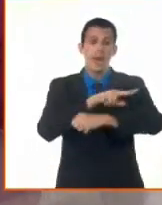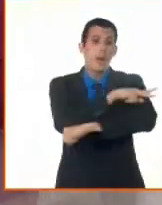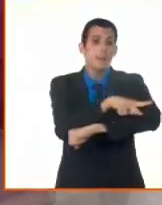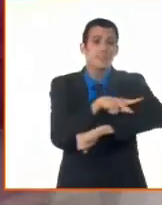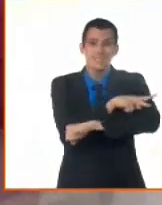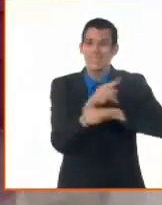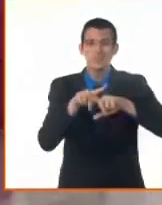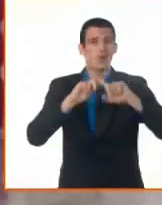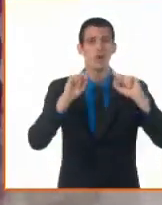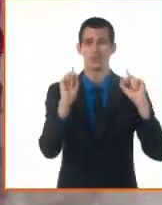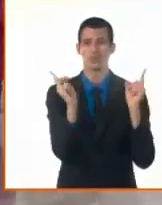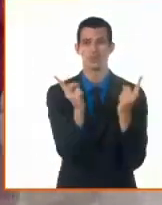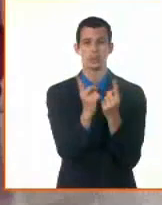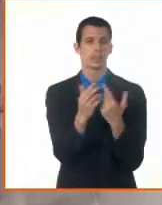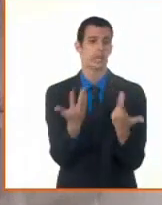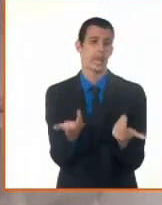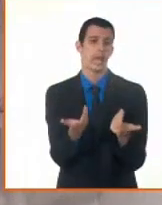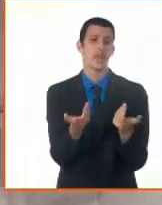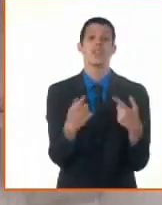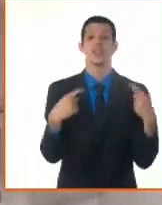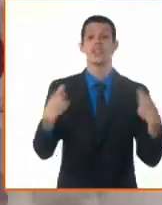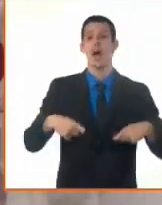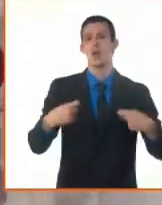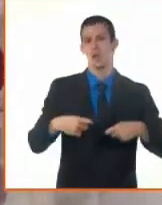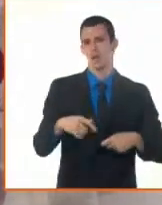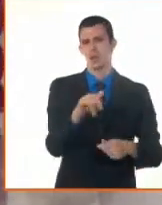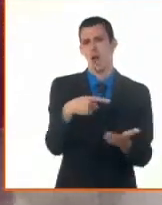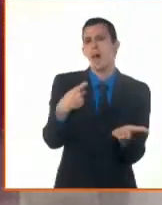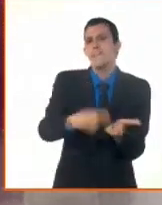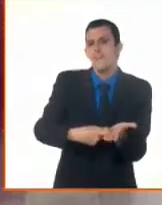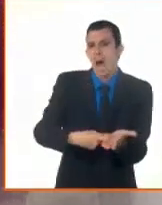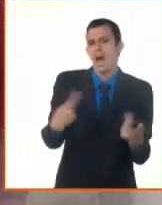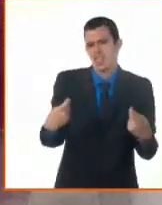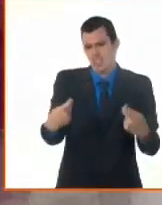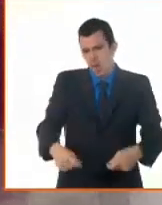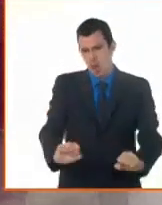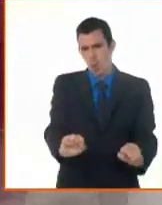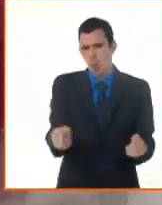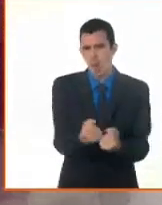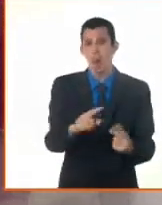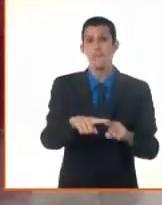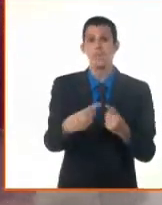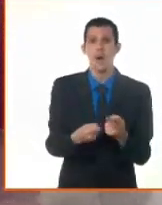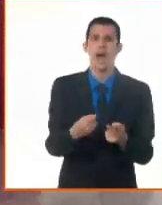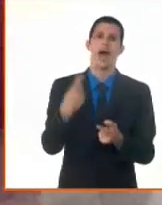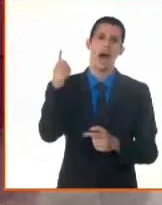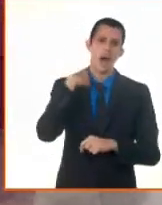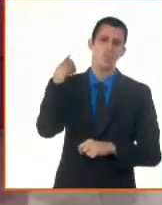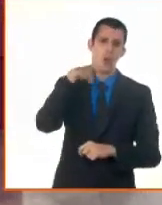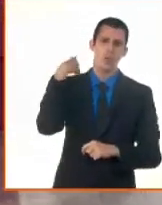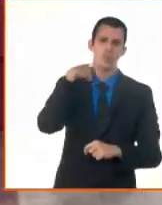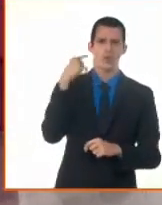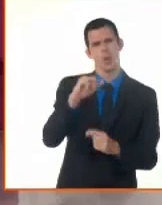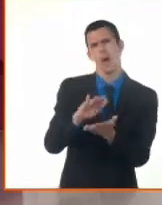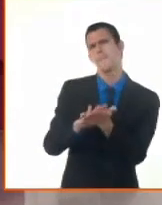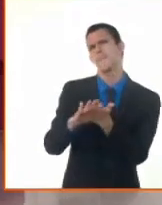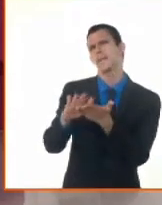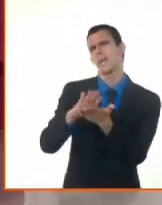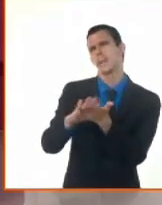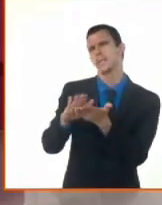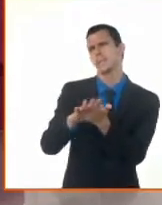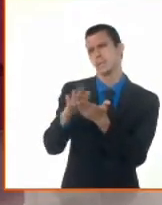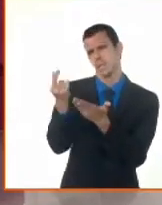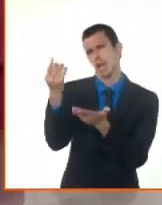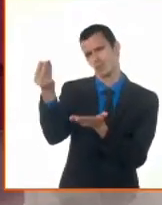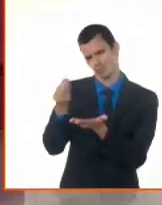y el tema de la consideración de las asimetrías entre los países miembros de la